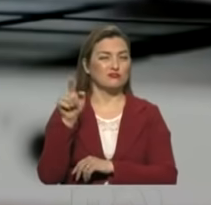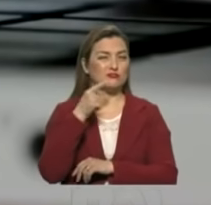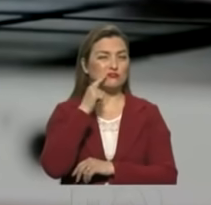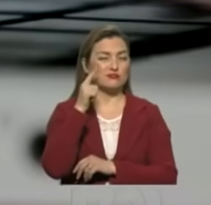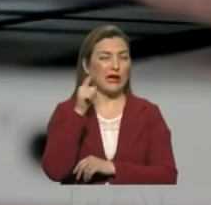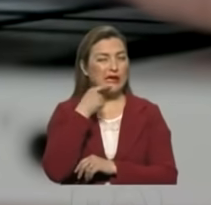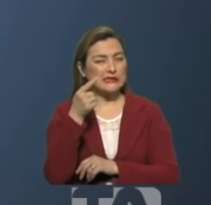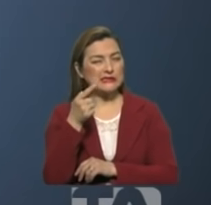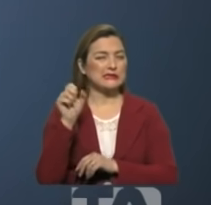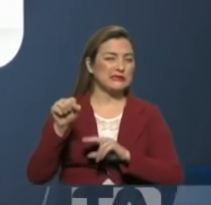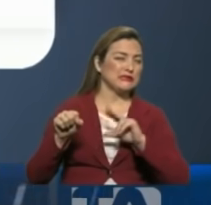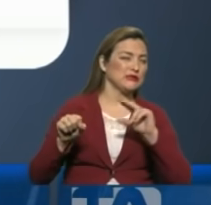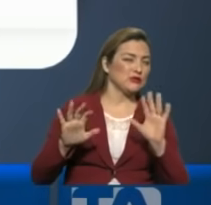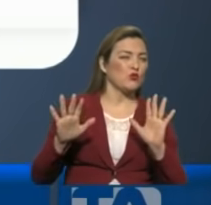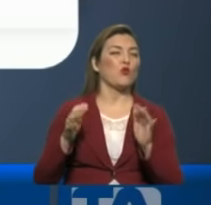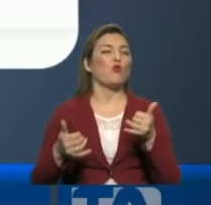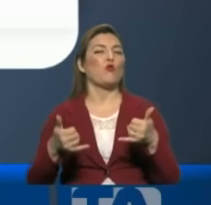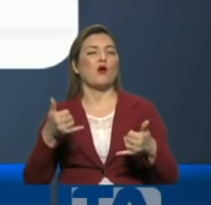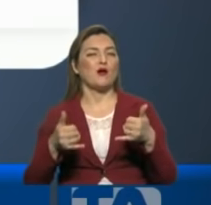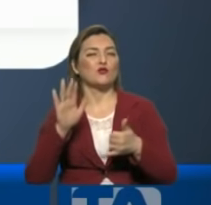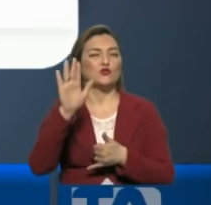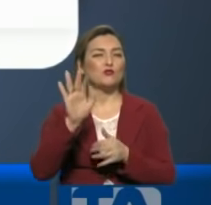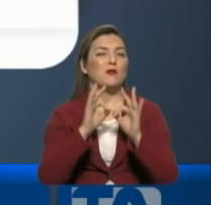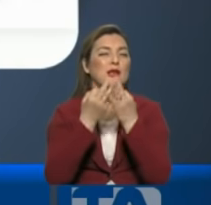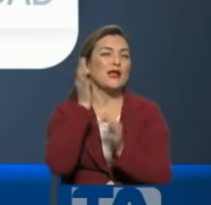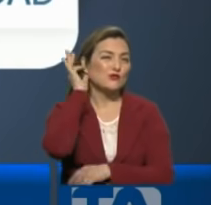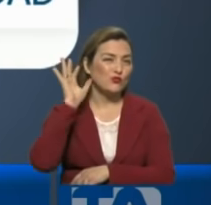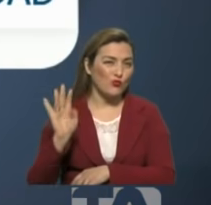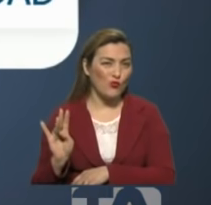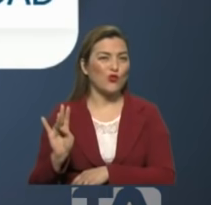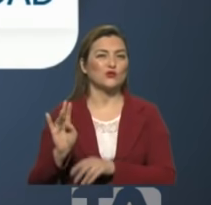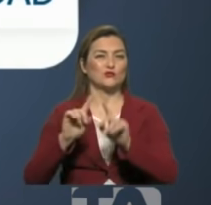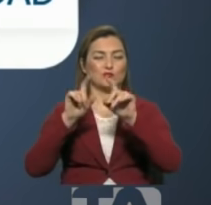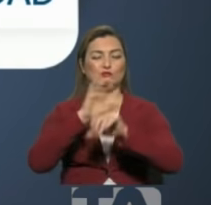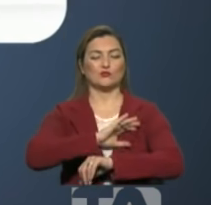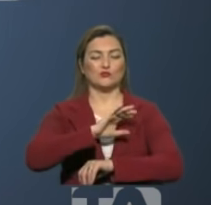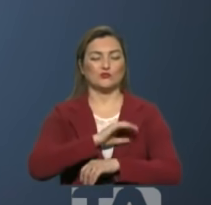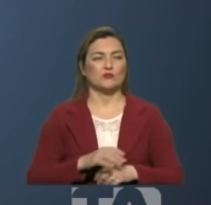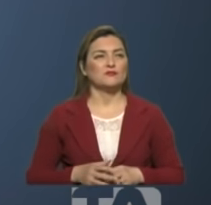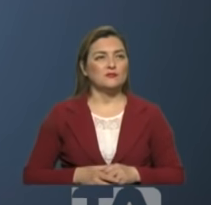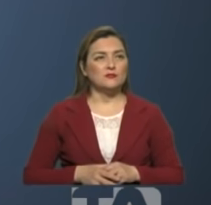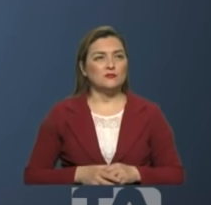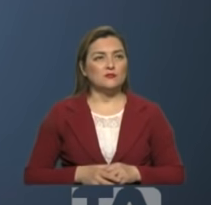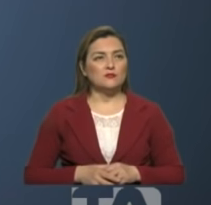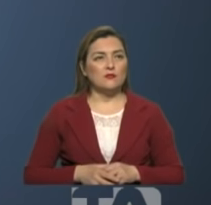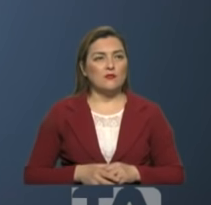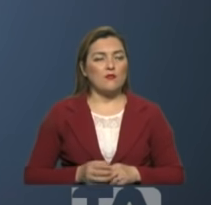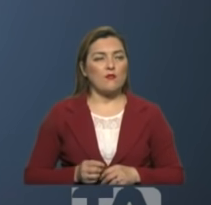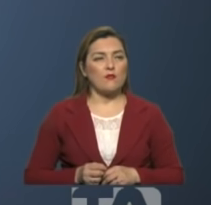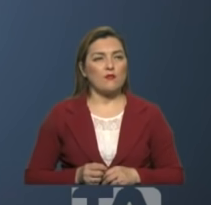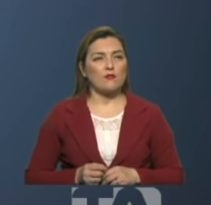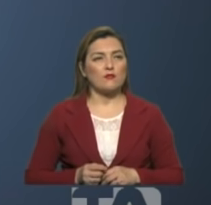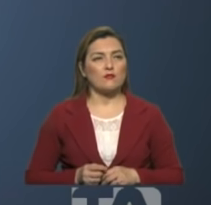afirma el gerente de la entidad y cuáles son los cargos que ocupan los familiares de su esposa en la empresa municipal. En los registros, por